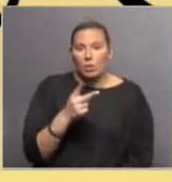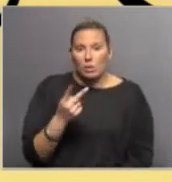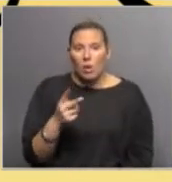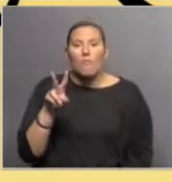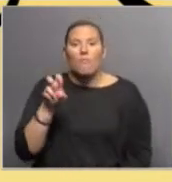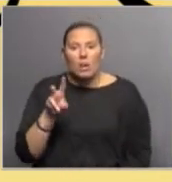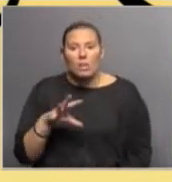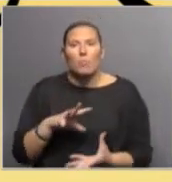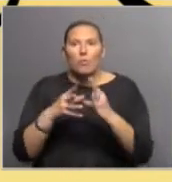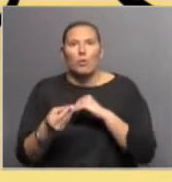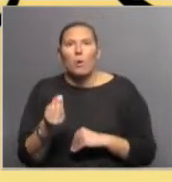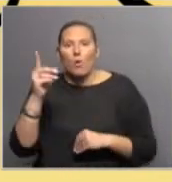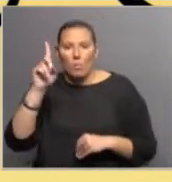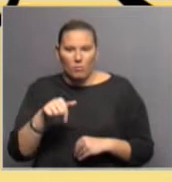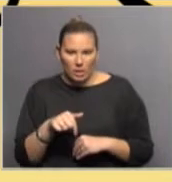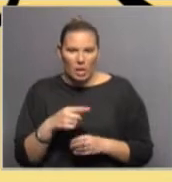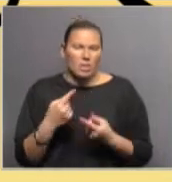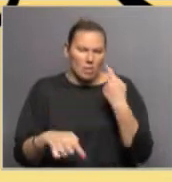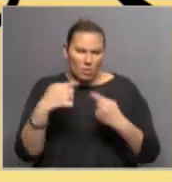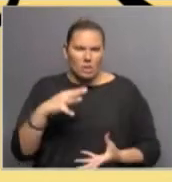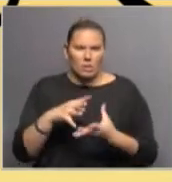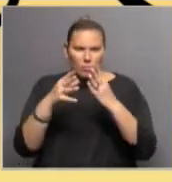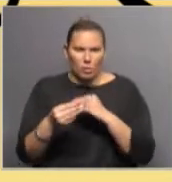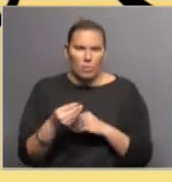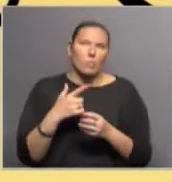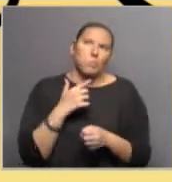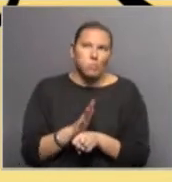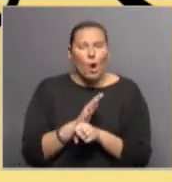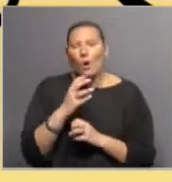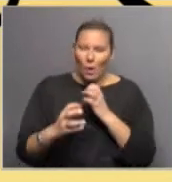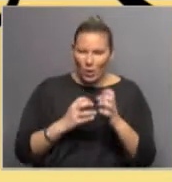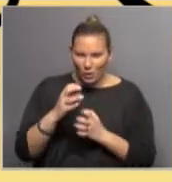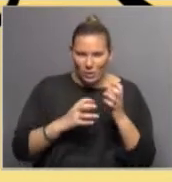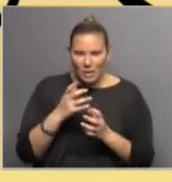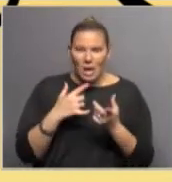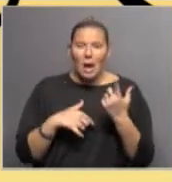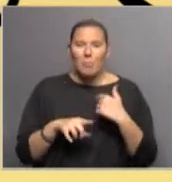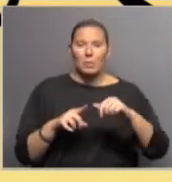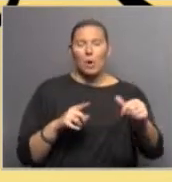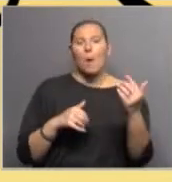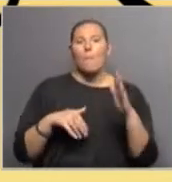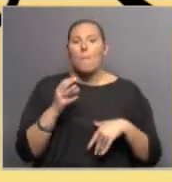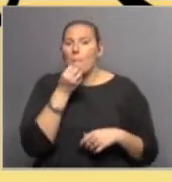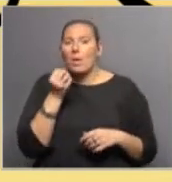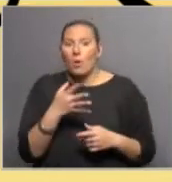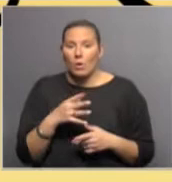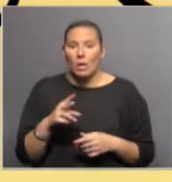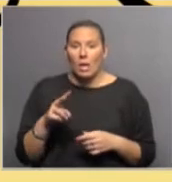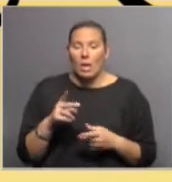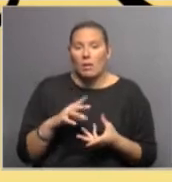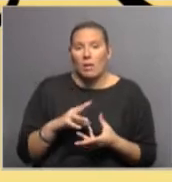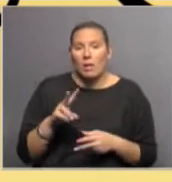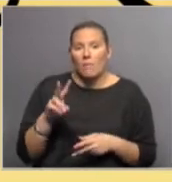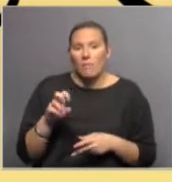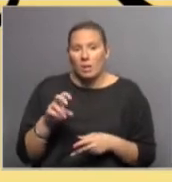por la forma en que se obtiene. Hay muchas formas de obtener, hay colores de hidrógeno, y el que es el más adecuado para esto es principalmente